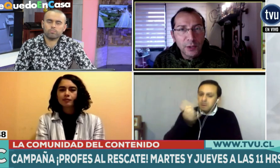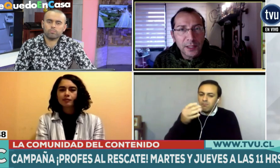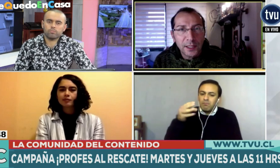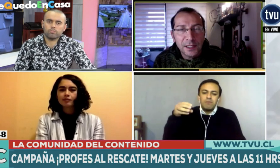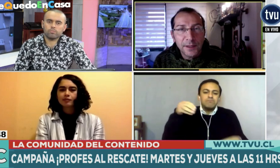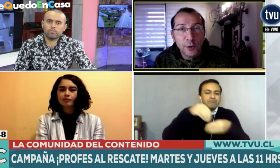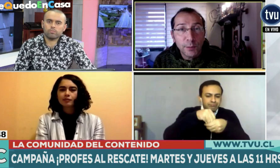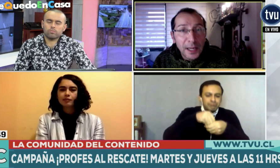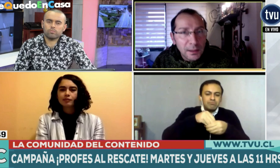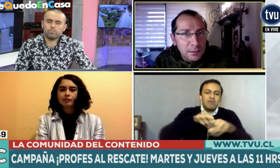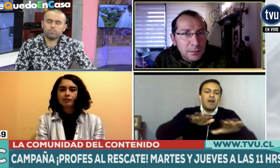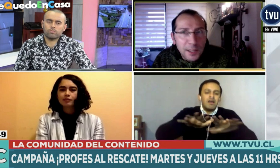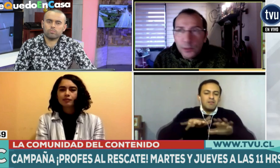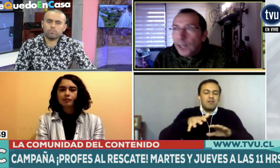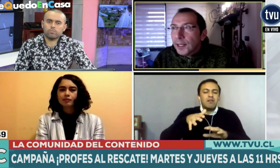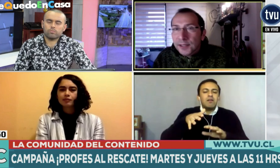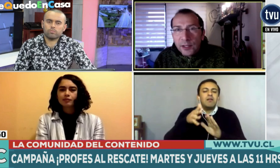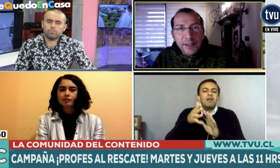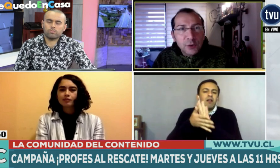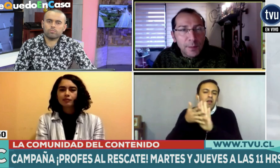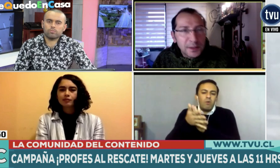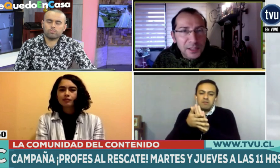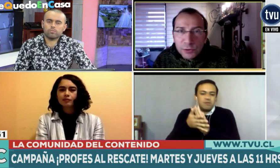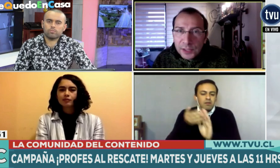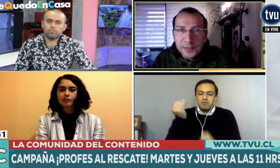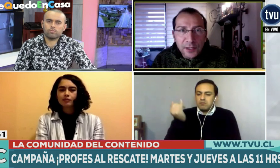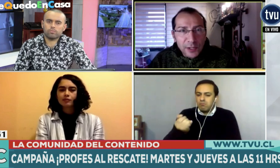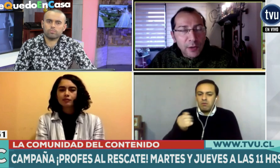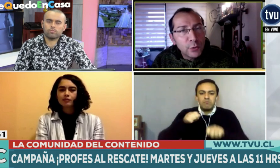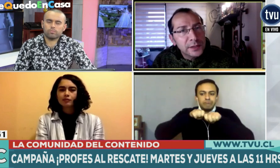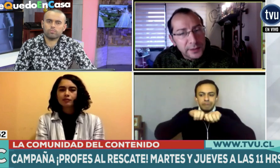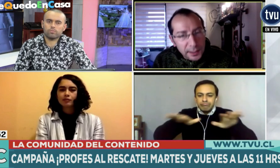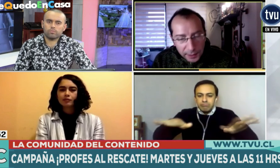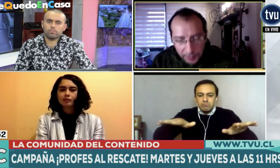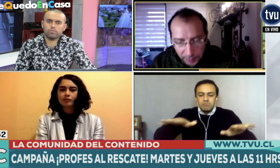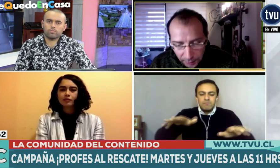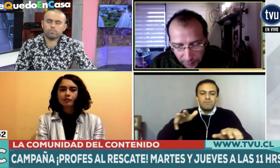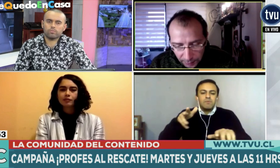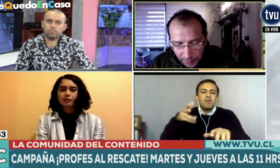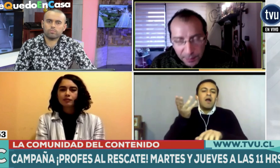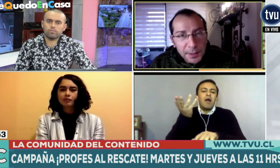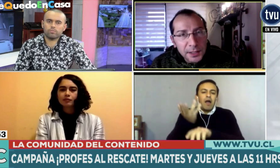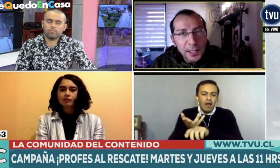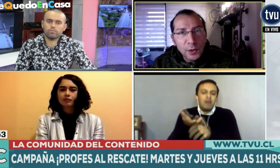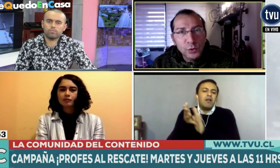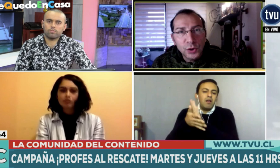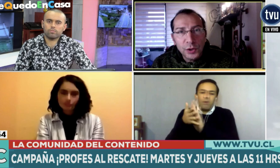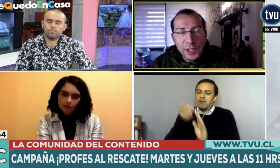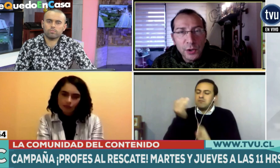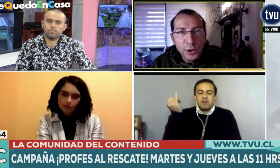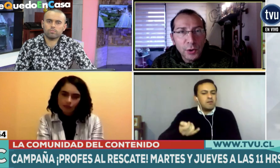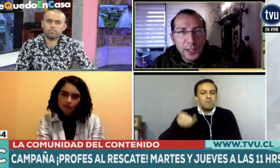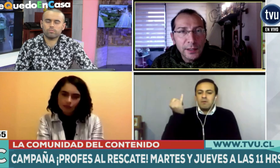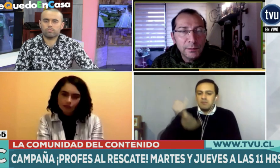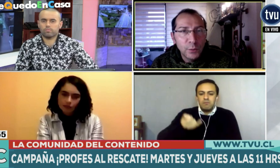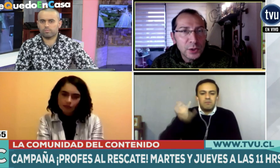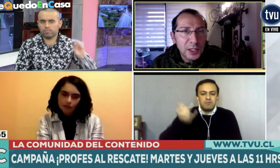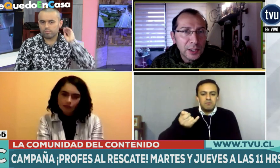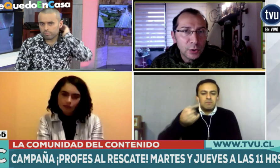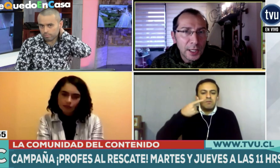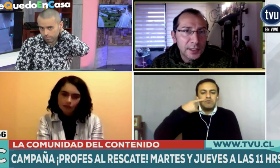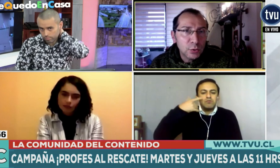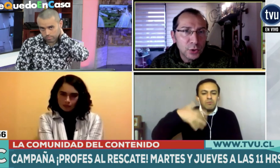actividad normal, digamos, hay que hacer eventos masivos, se acercó ya con un estándar que permita la inclusión y yo creo que